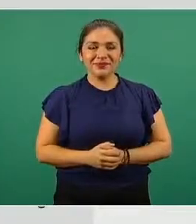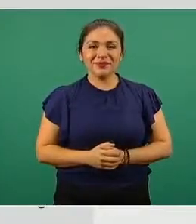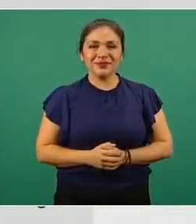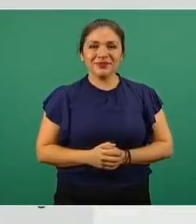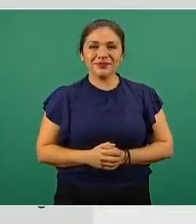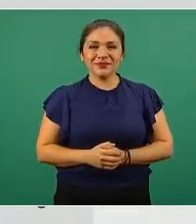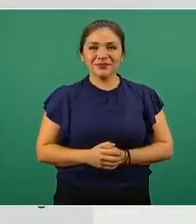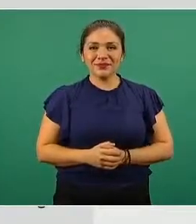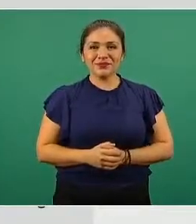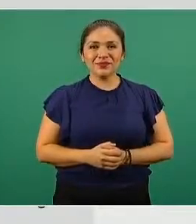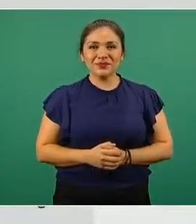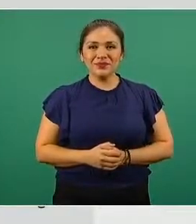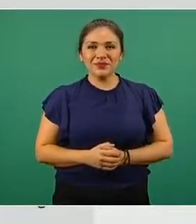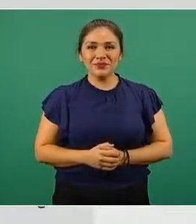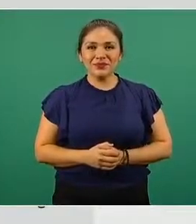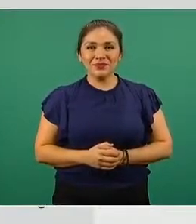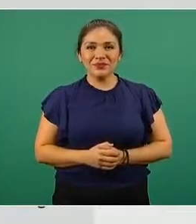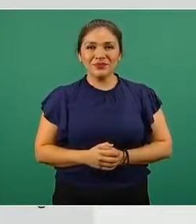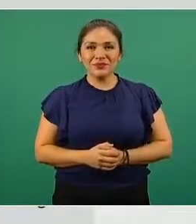Chiapas.